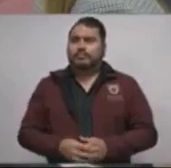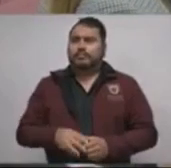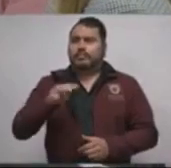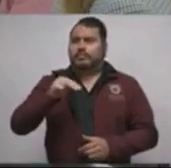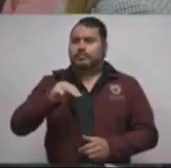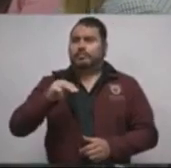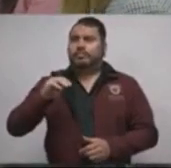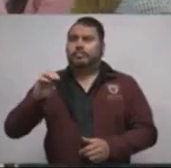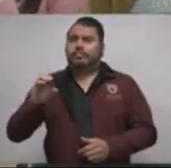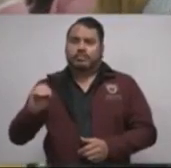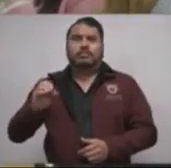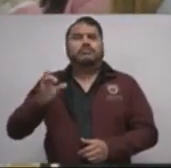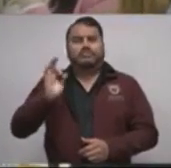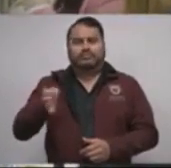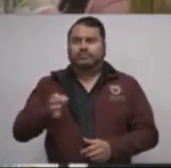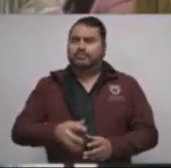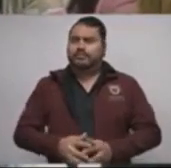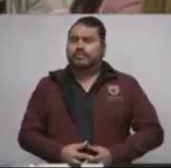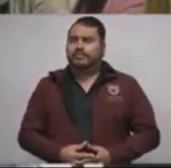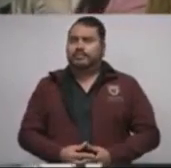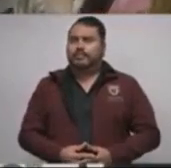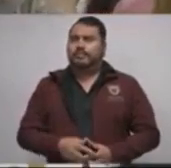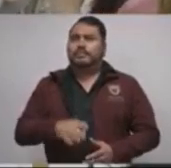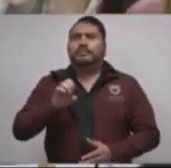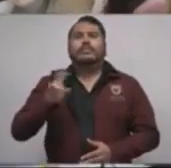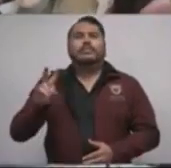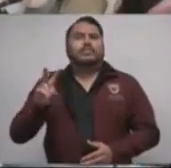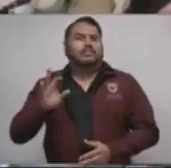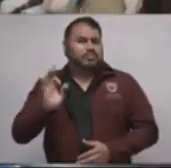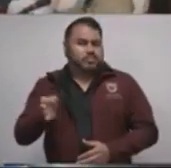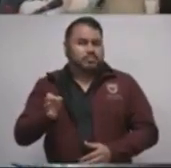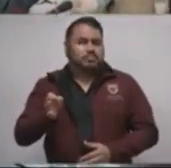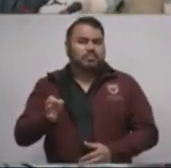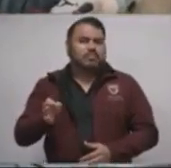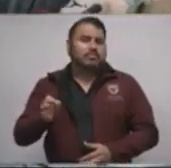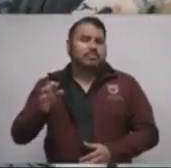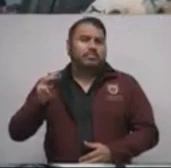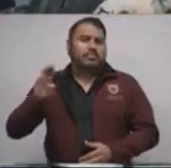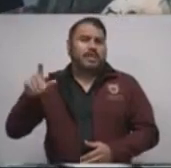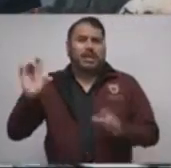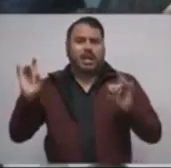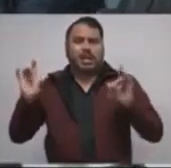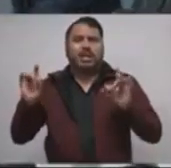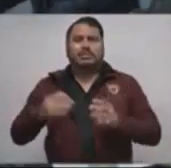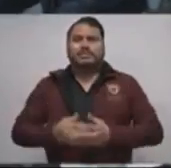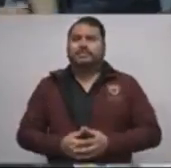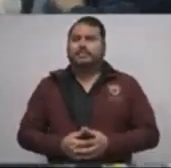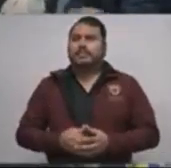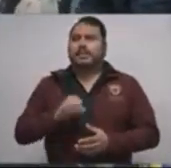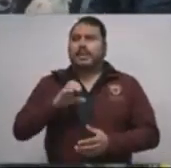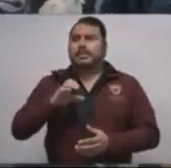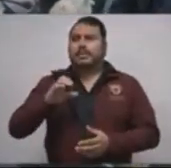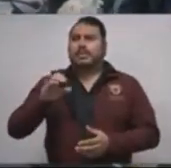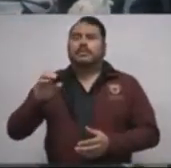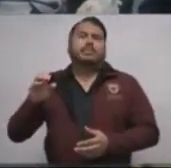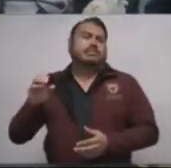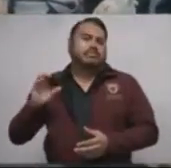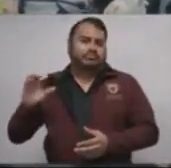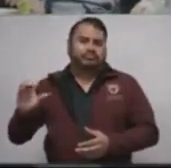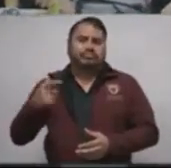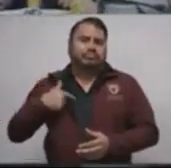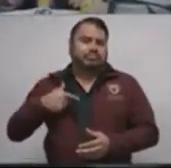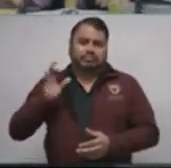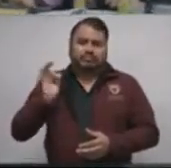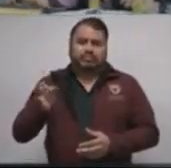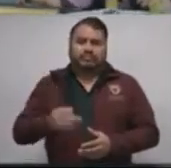propuesta. Eligio Valencia, a favor de Miguel Ángel Bujanda Ruiz. Casas Valdés Claudia, a favor de Miguel Ángel Bujanda Ruiz. Leiva